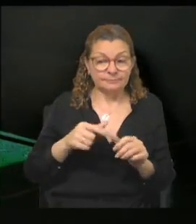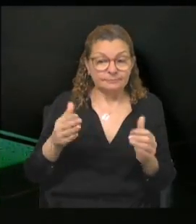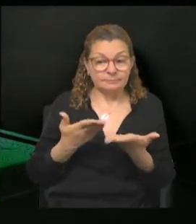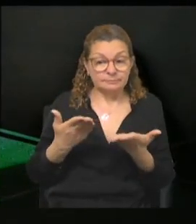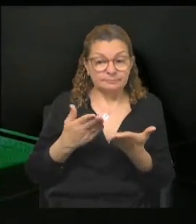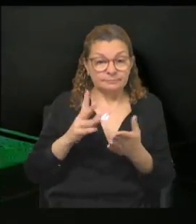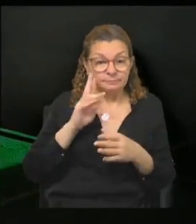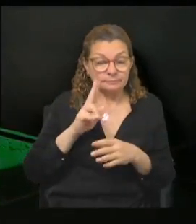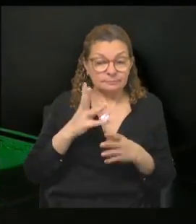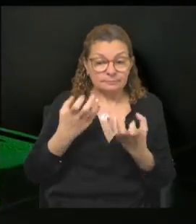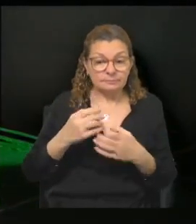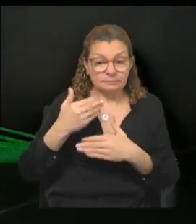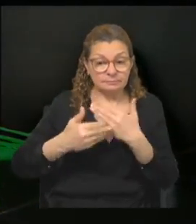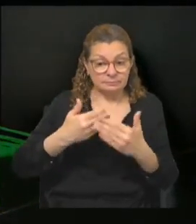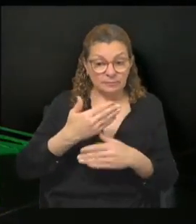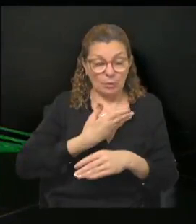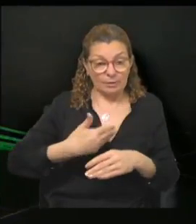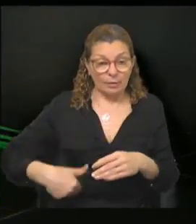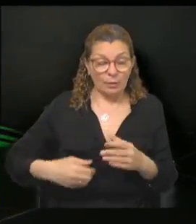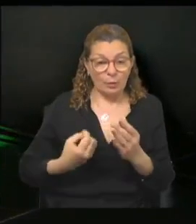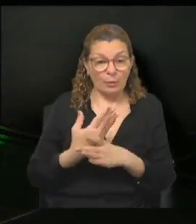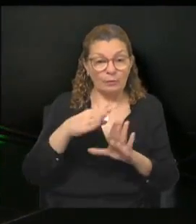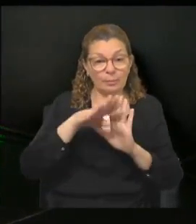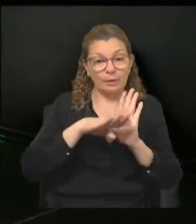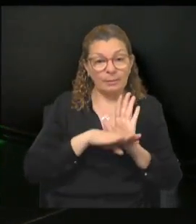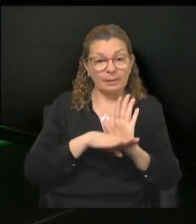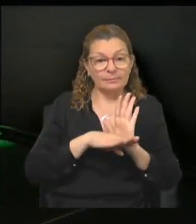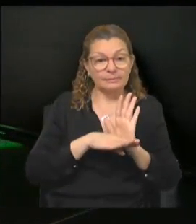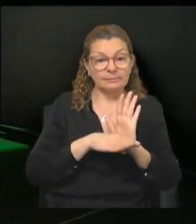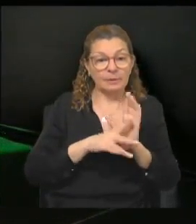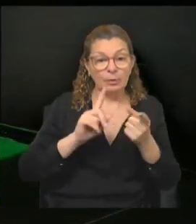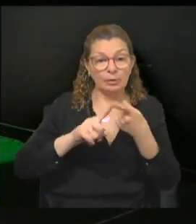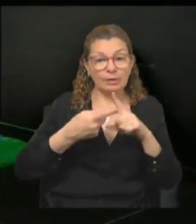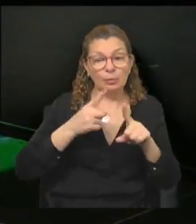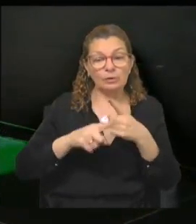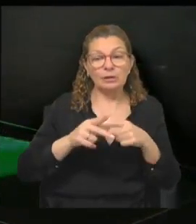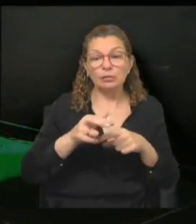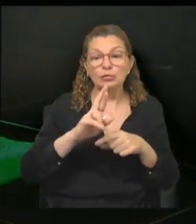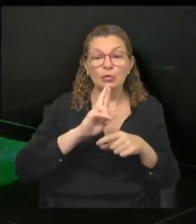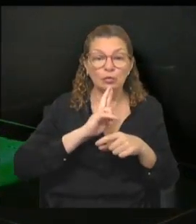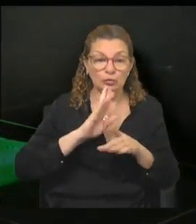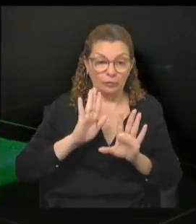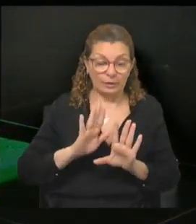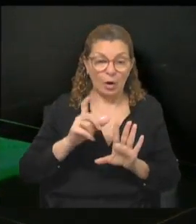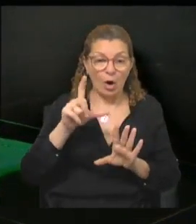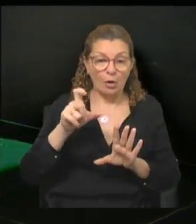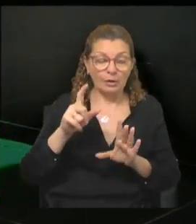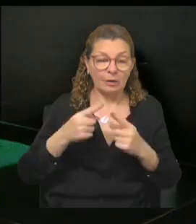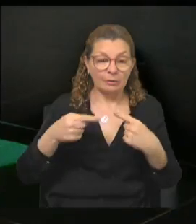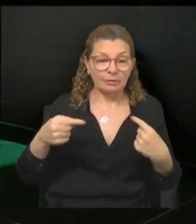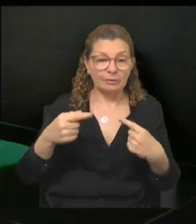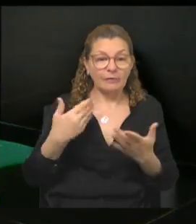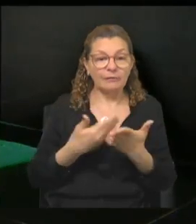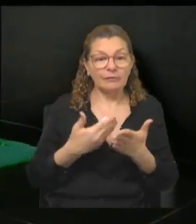pretende seguir gobernando con un nuevo programa que tendremos que que discutir y resolver Hay cosas obviamente como siempre que están